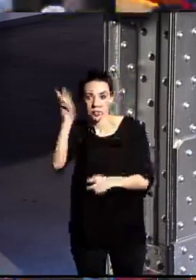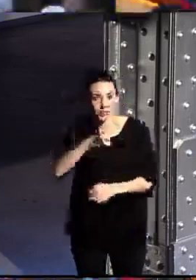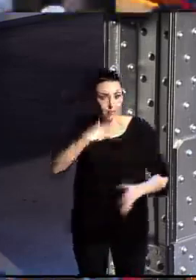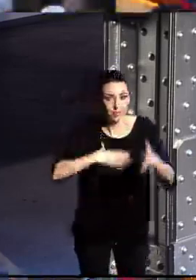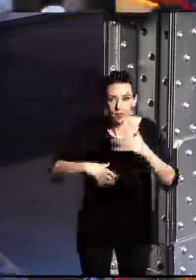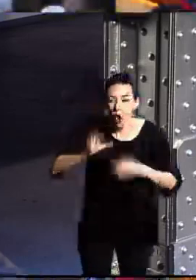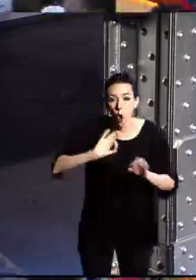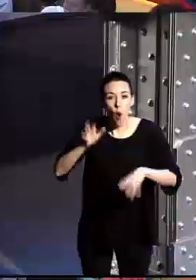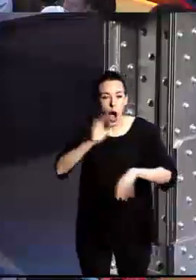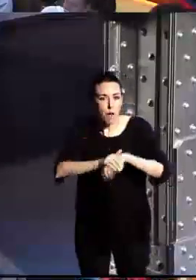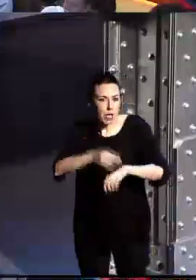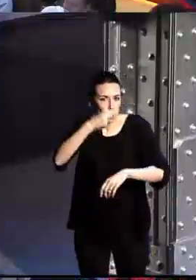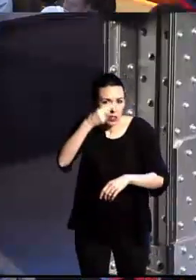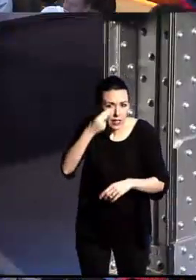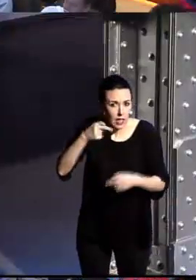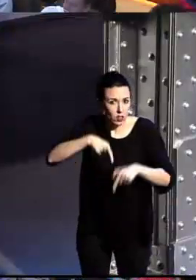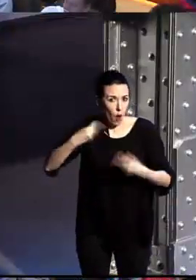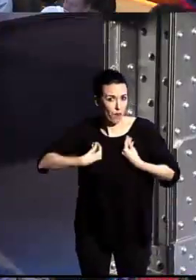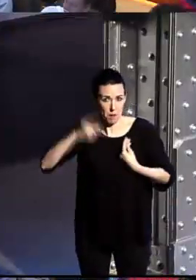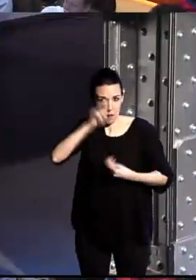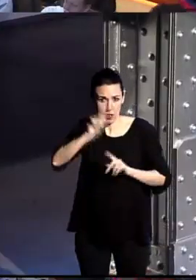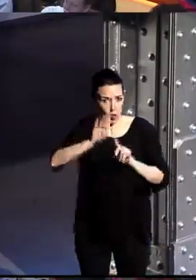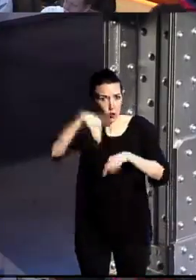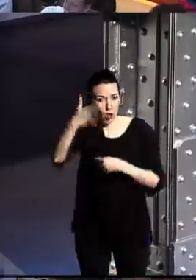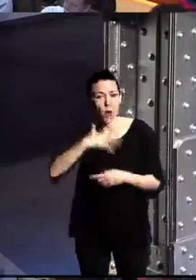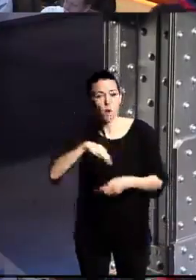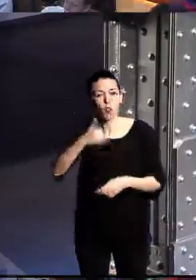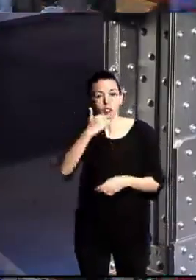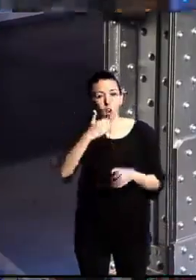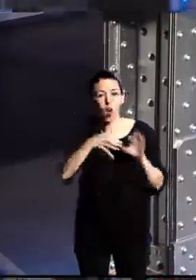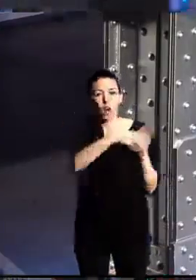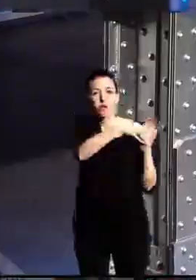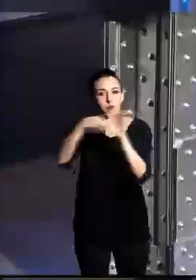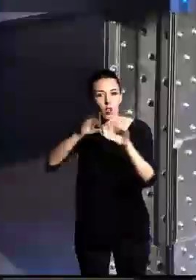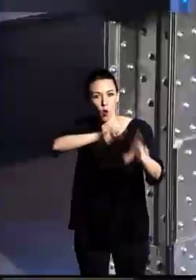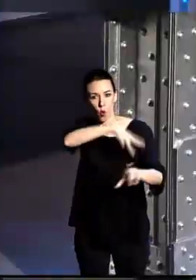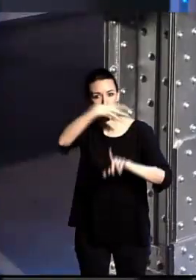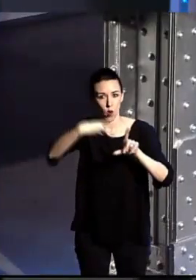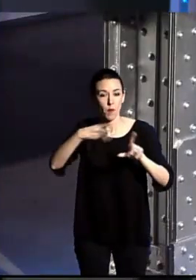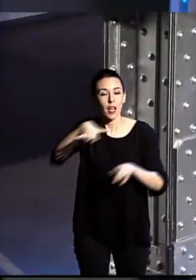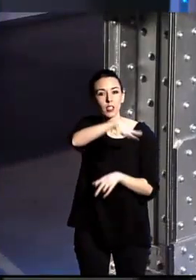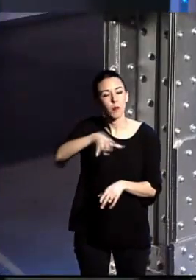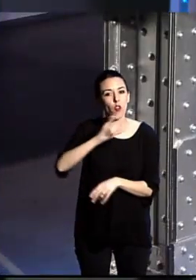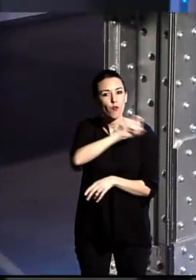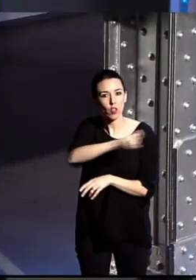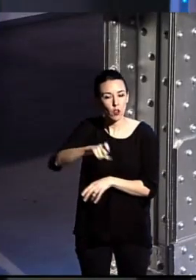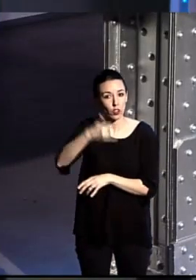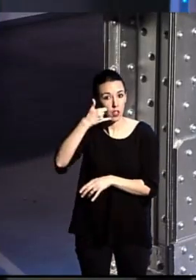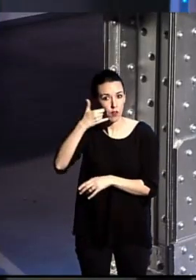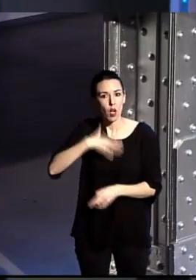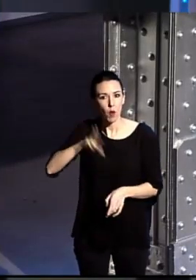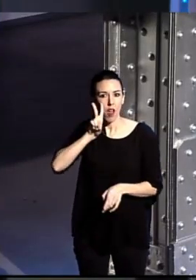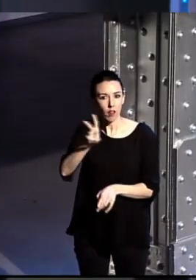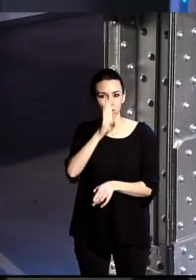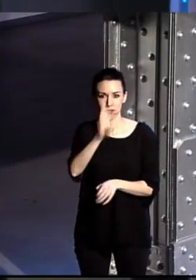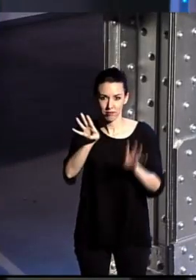venir, tienen algún amigo que está interesado, que no está en Madrid, podéis mandarle ahora el enlace de la página de Espacio Fundación Telefónica, donde se puede